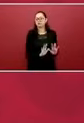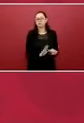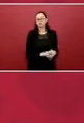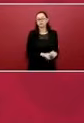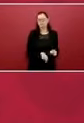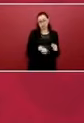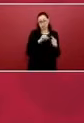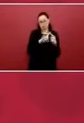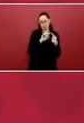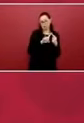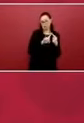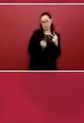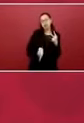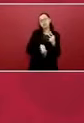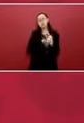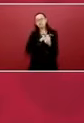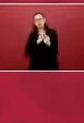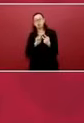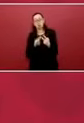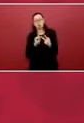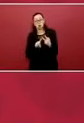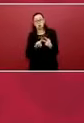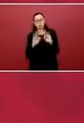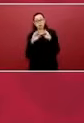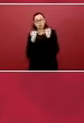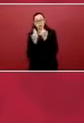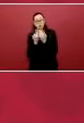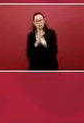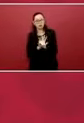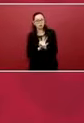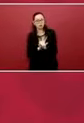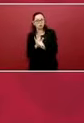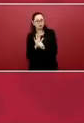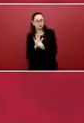Y lo otro es cuando